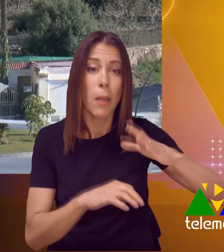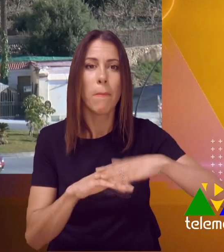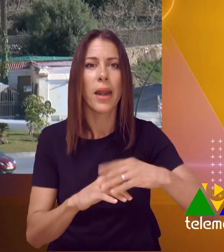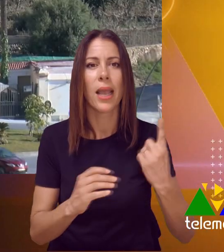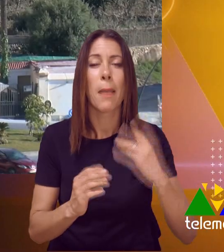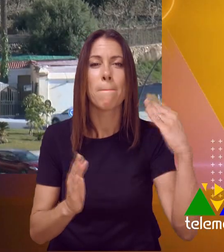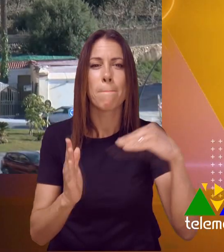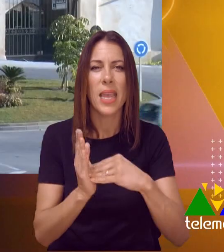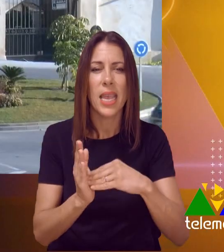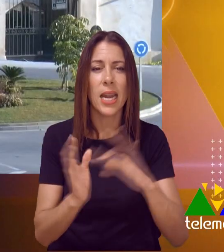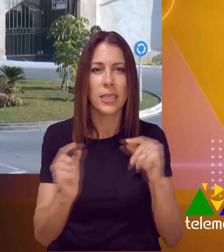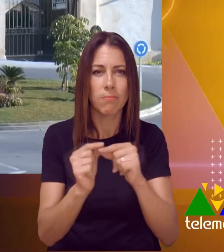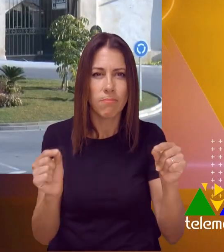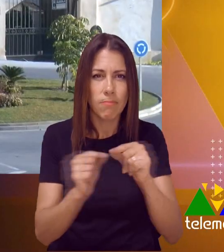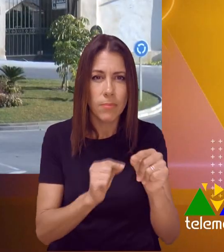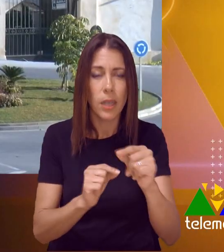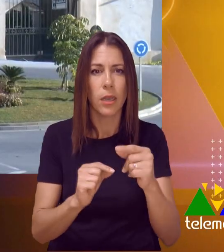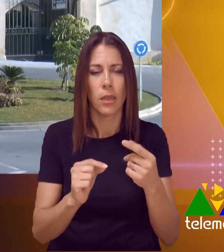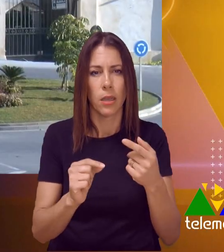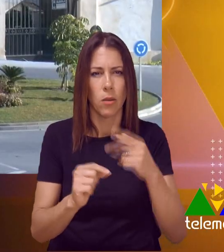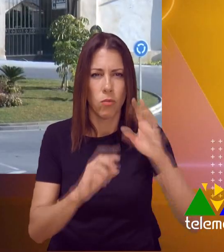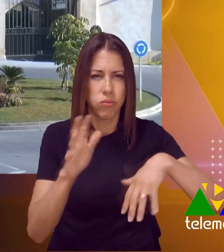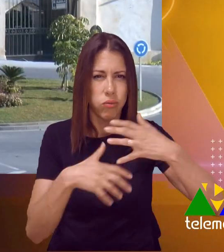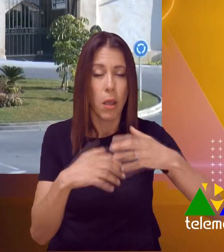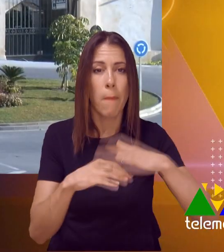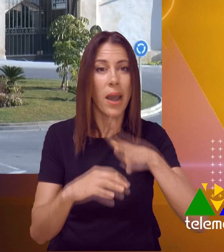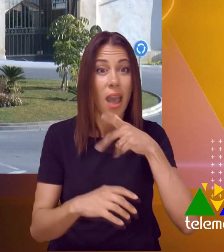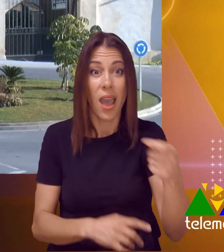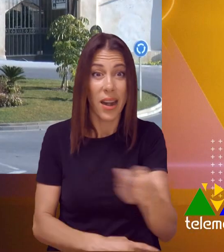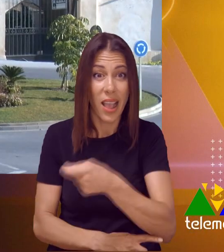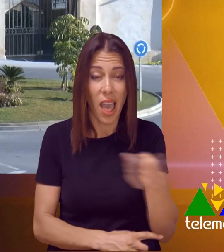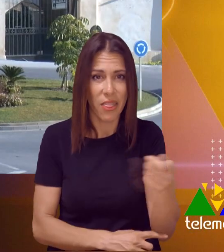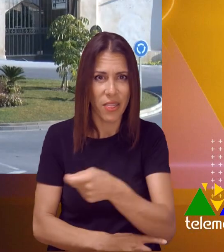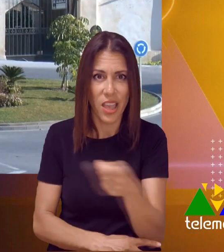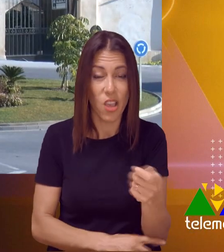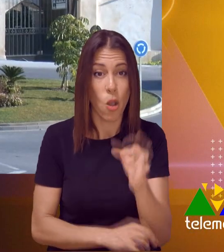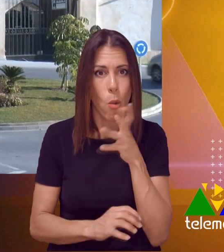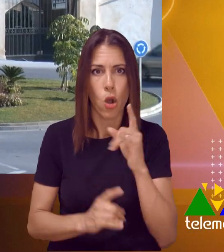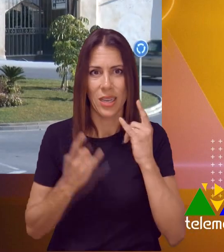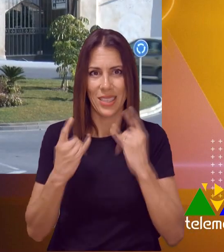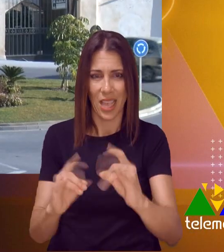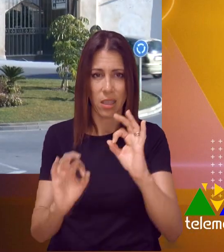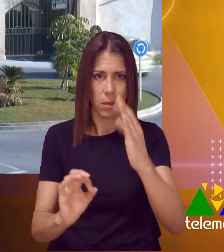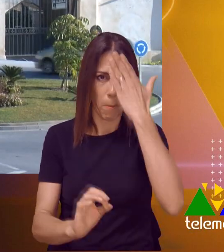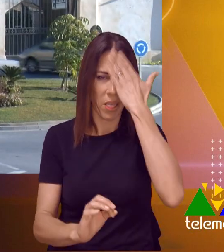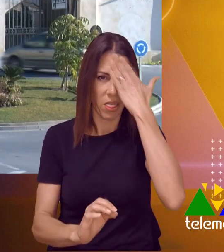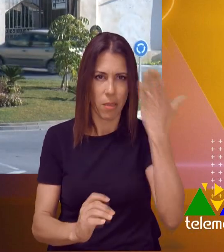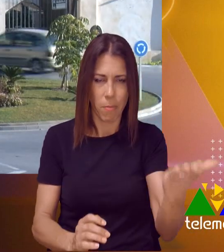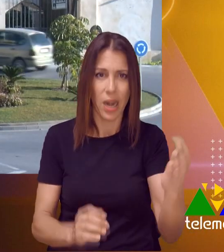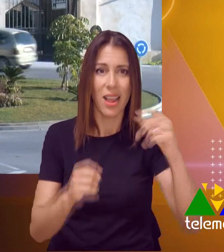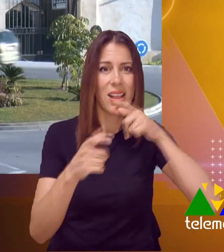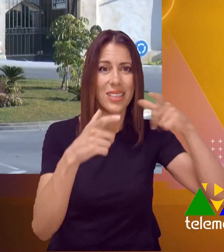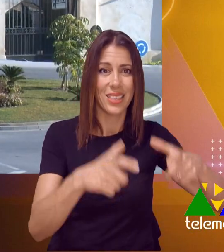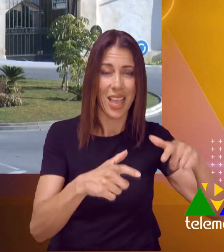cultivo, y consigue poner en regadío, con esa derivación de la acequia principal que se conoce como acequia